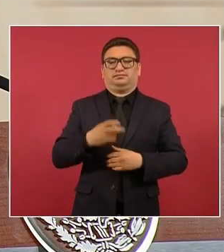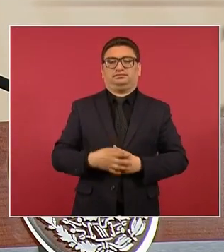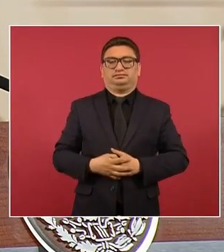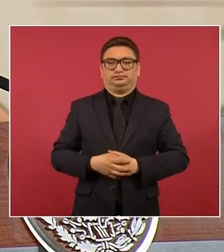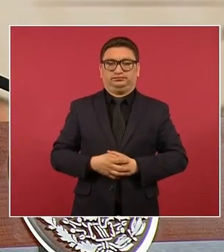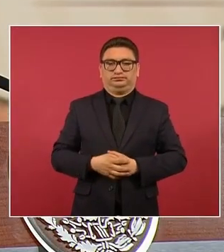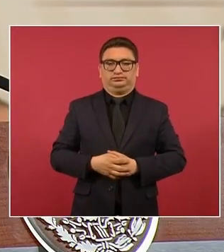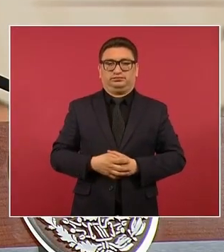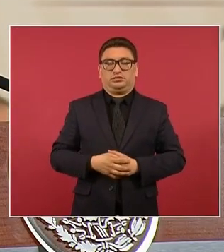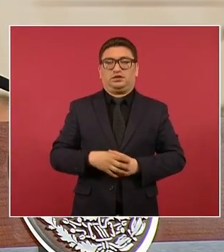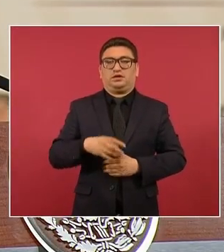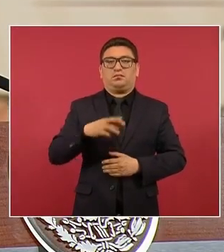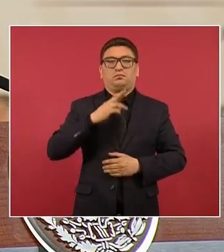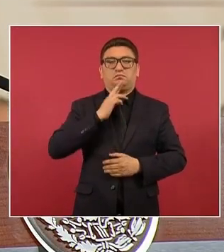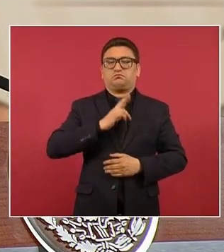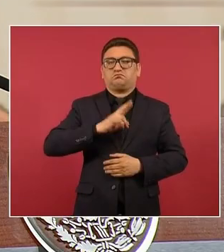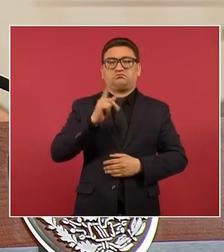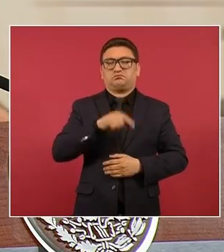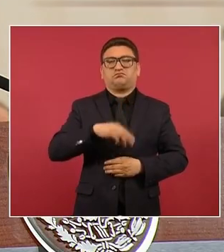de los mejores del mundo.